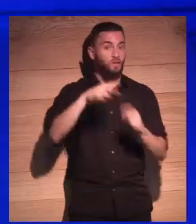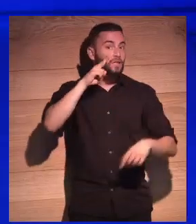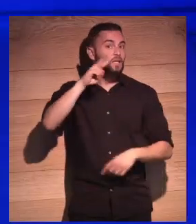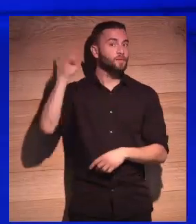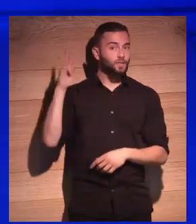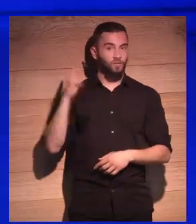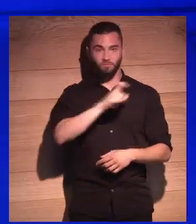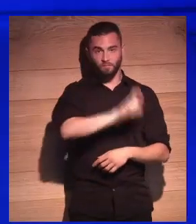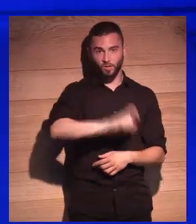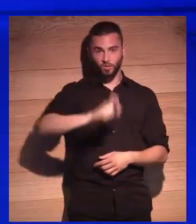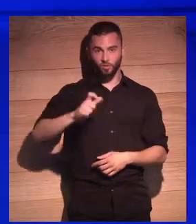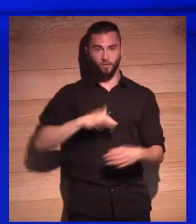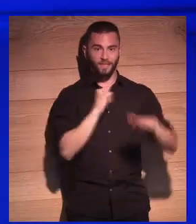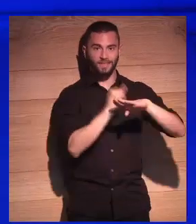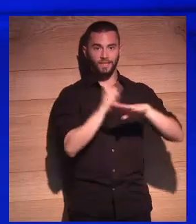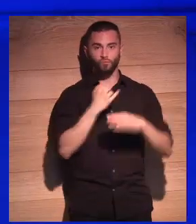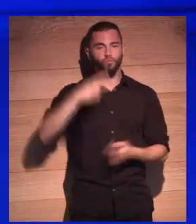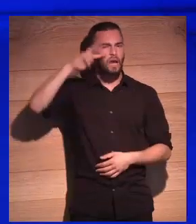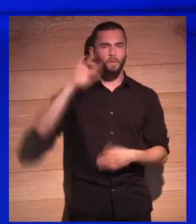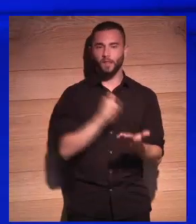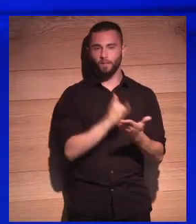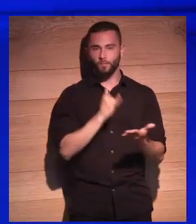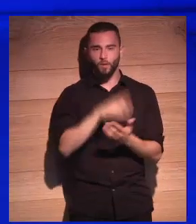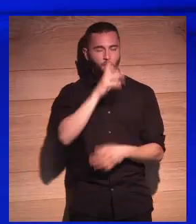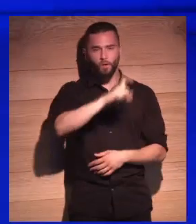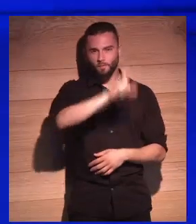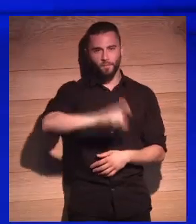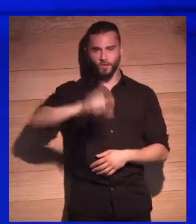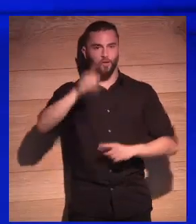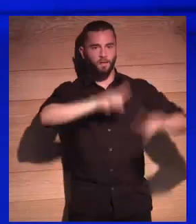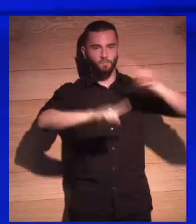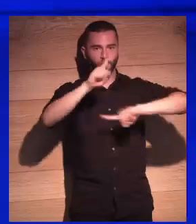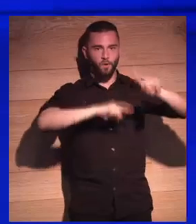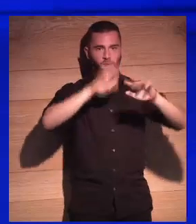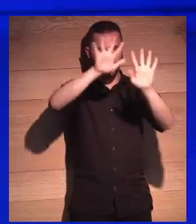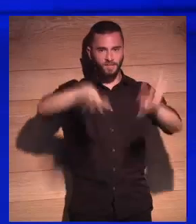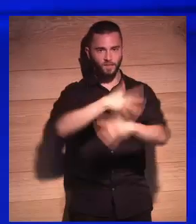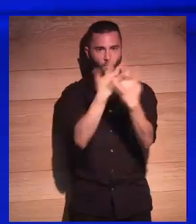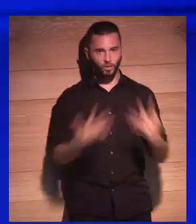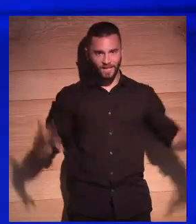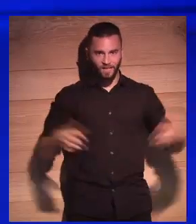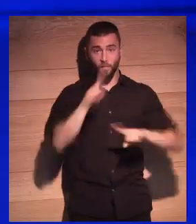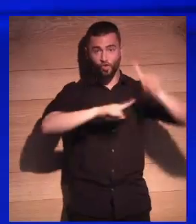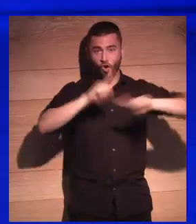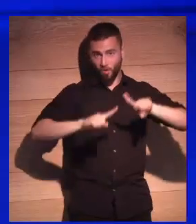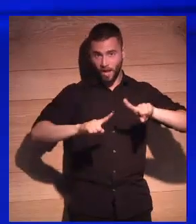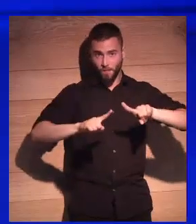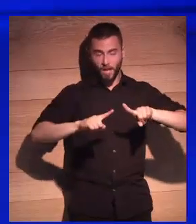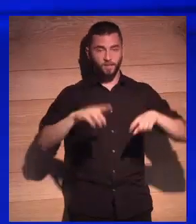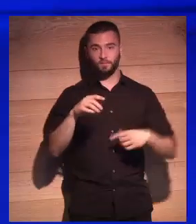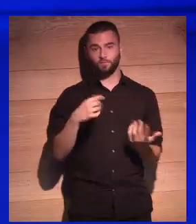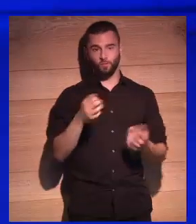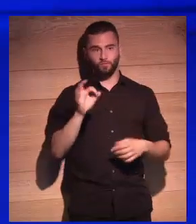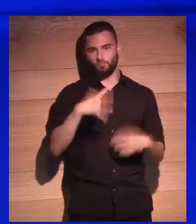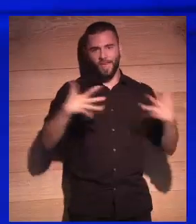una experiencia en un instituto con gente que había tenido problemas de psicomotricidad y por problemas de algunos